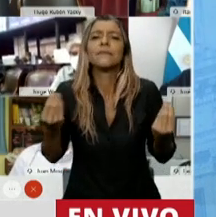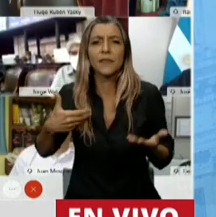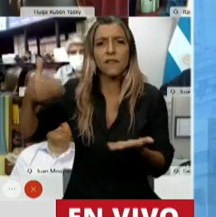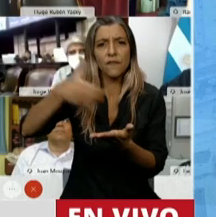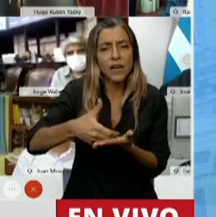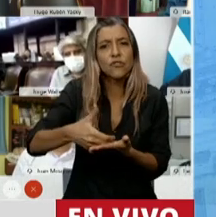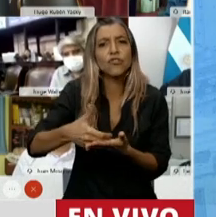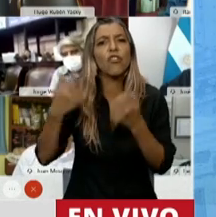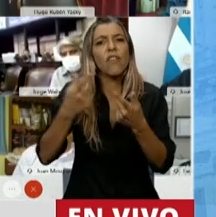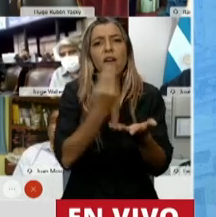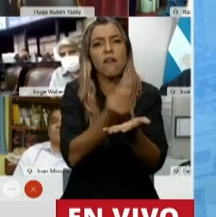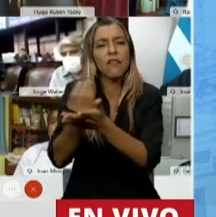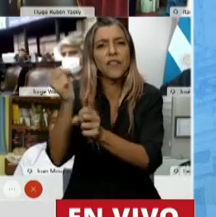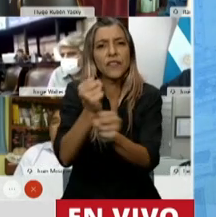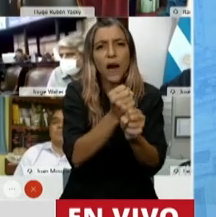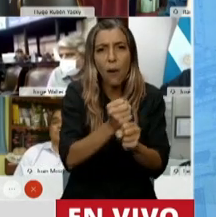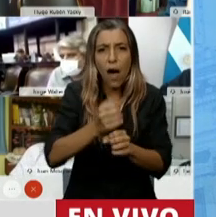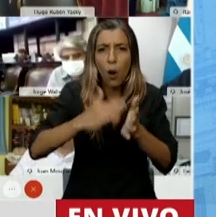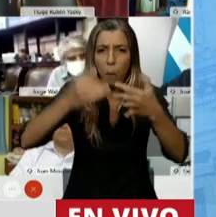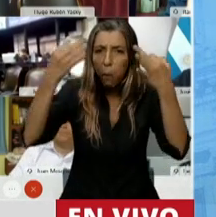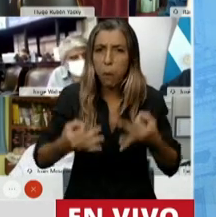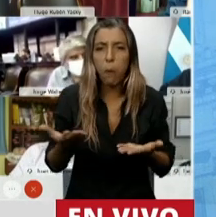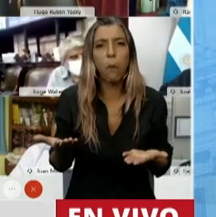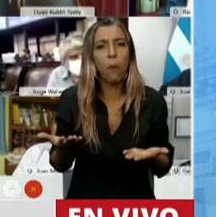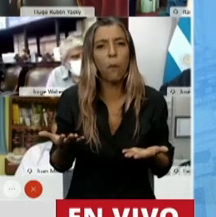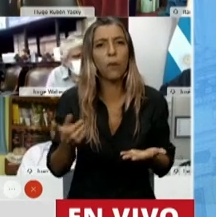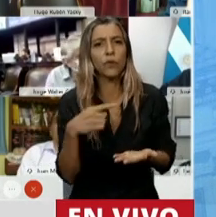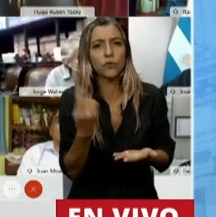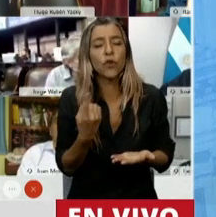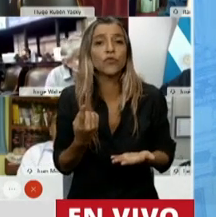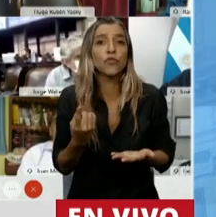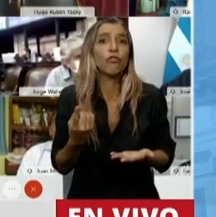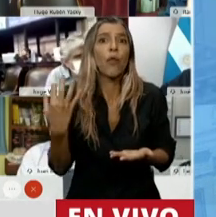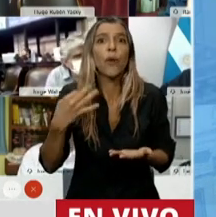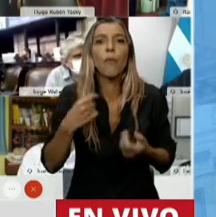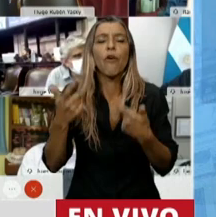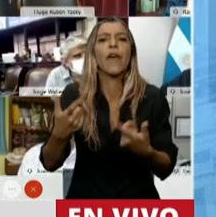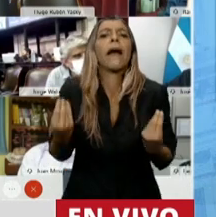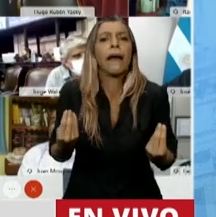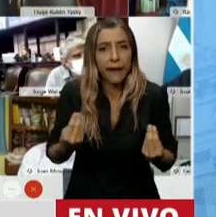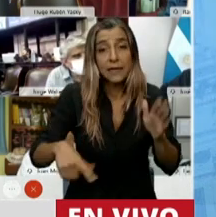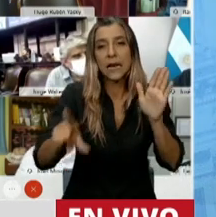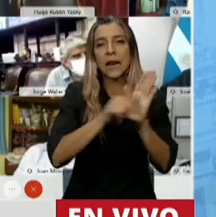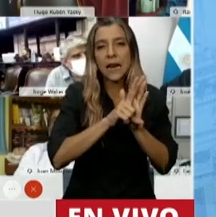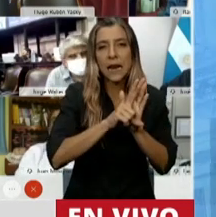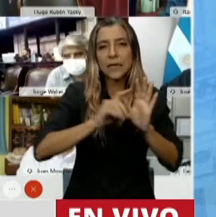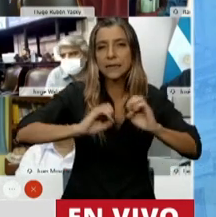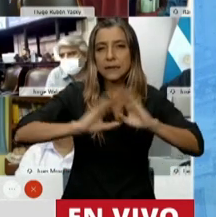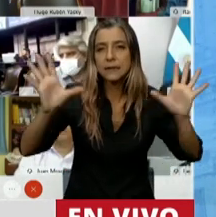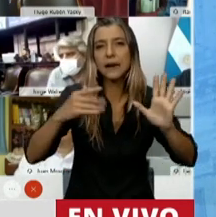trabajo genuino. Y para eso necesitamos seguridad jurídica y reglas claras.